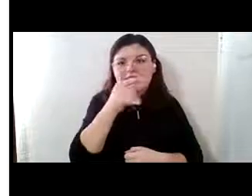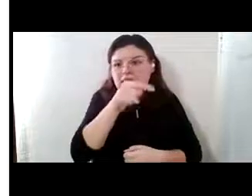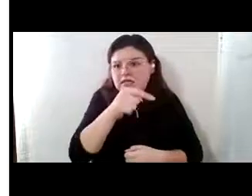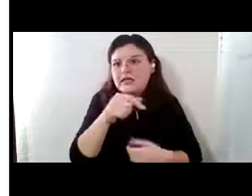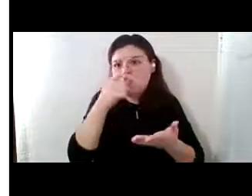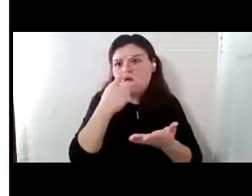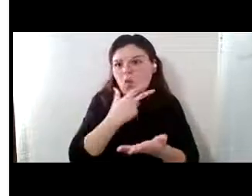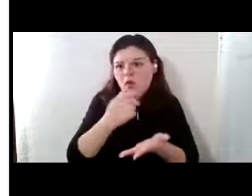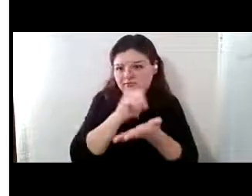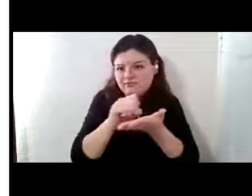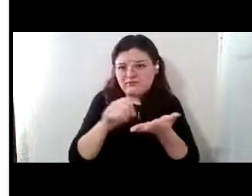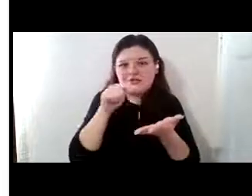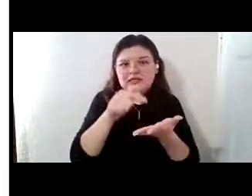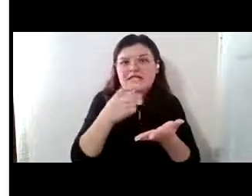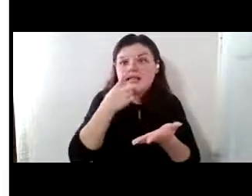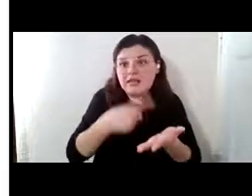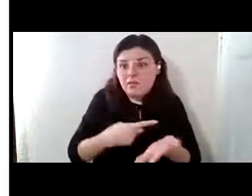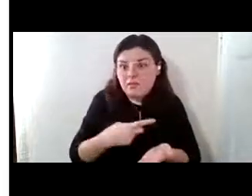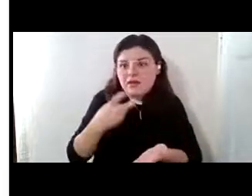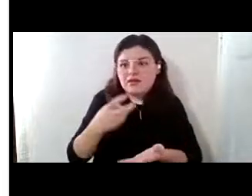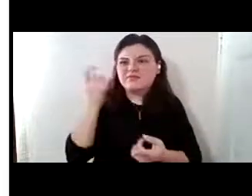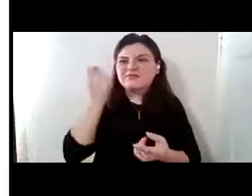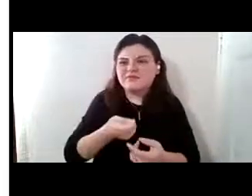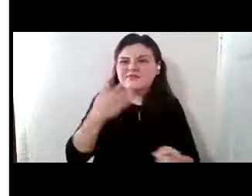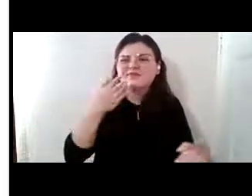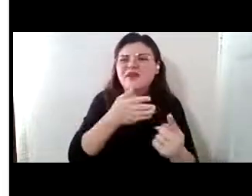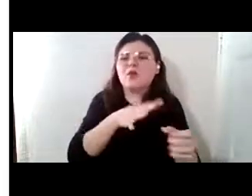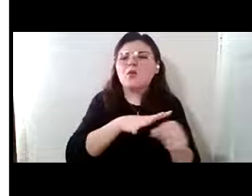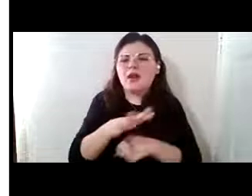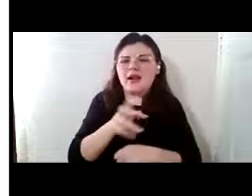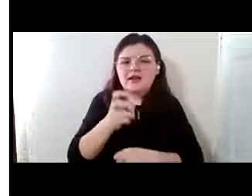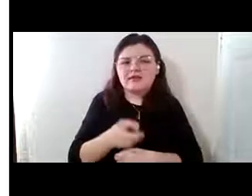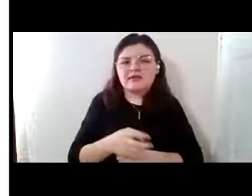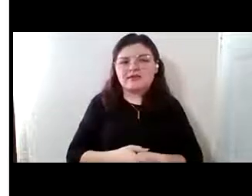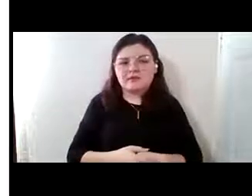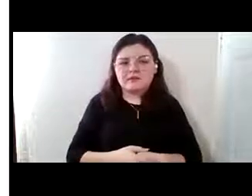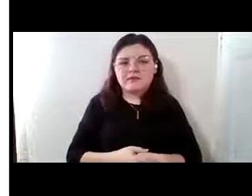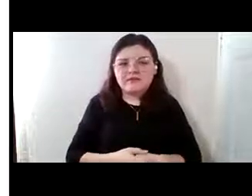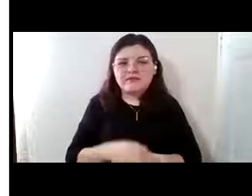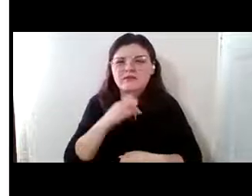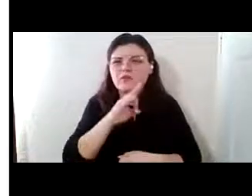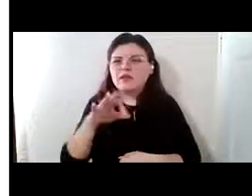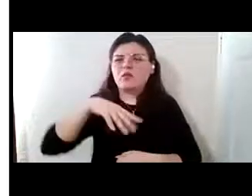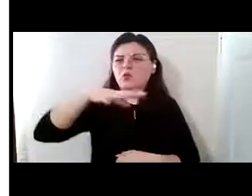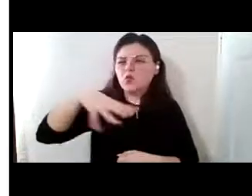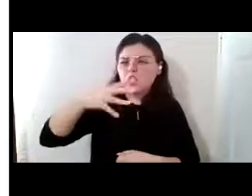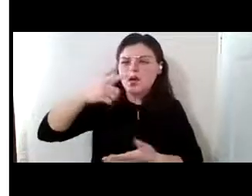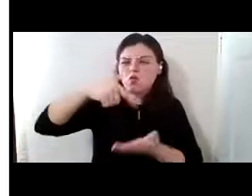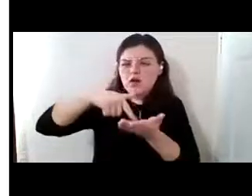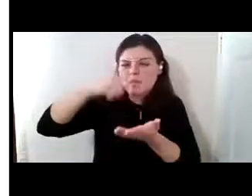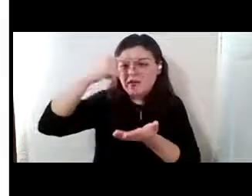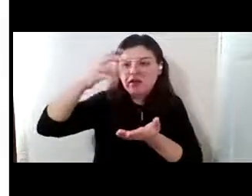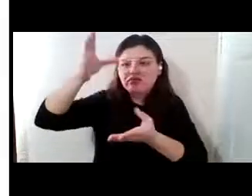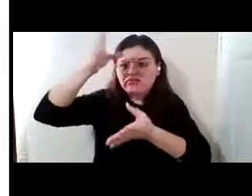este enfoque DIME lo que busca es generar un espacio de conversación donde podamos aprender uno